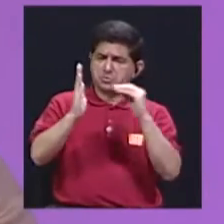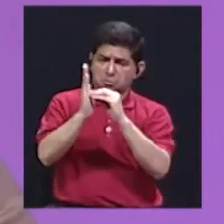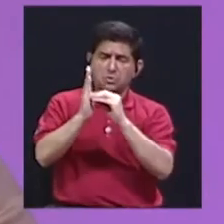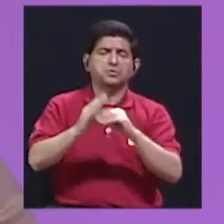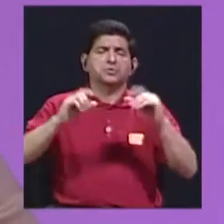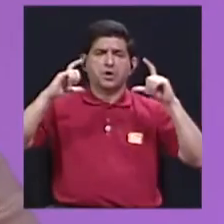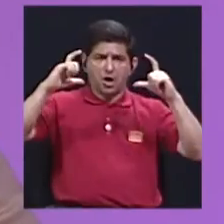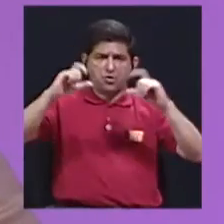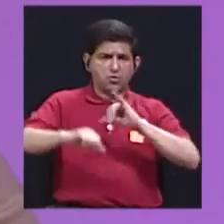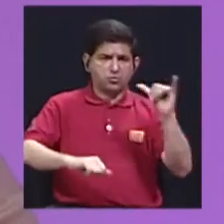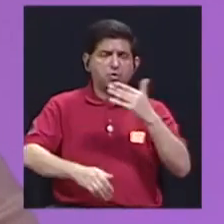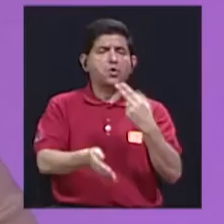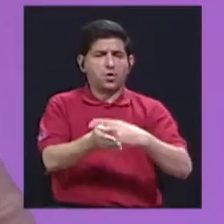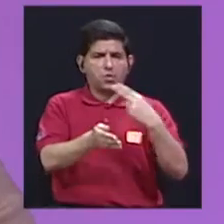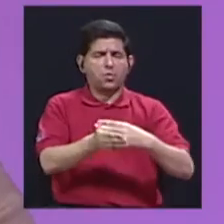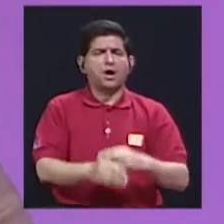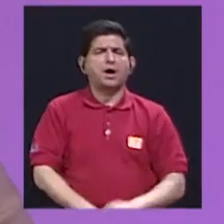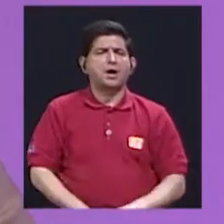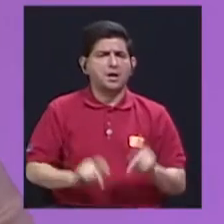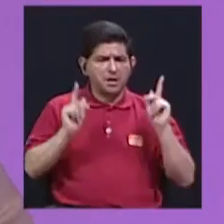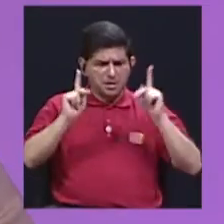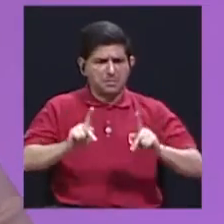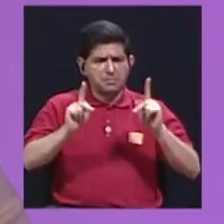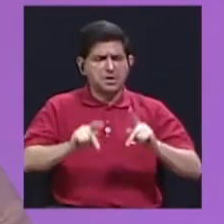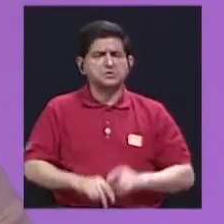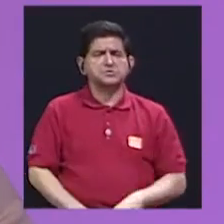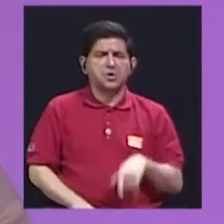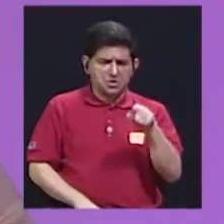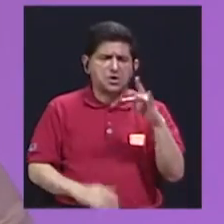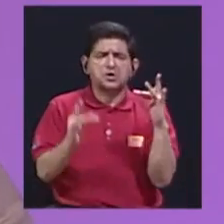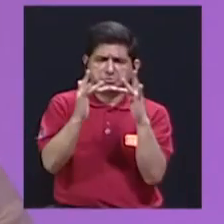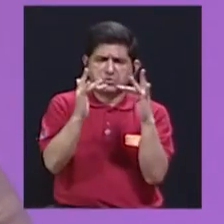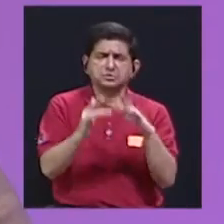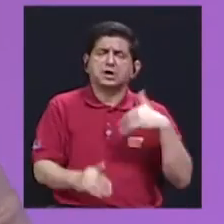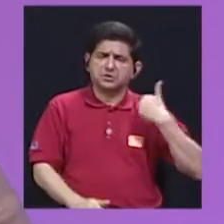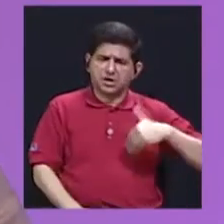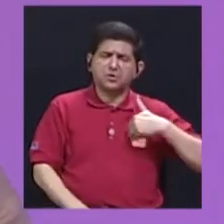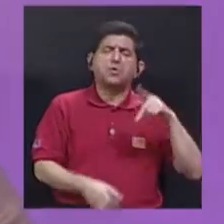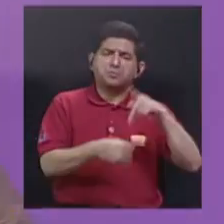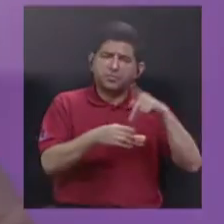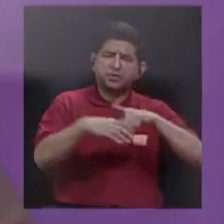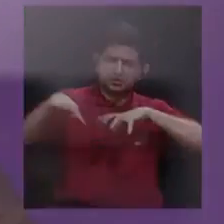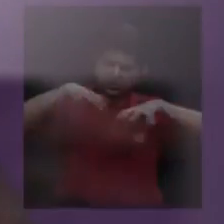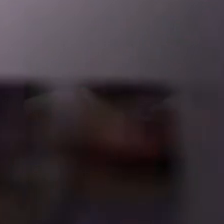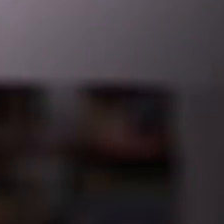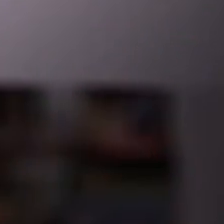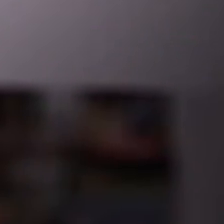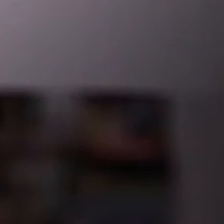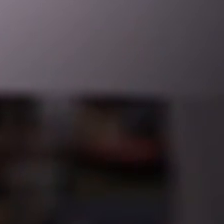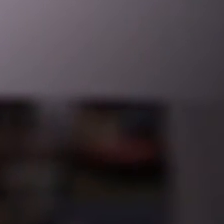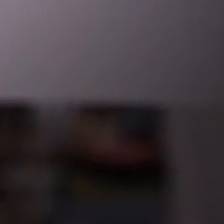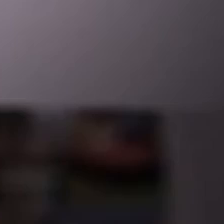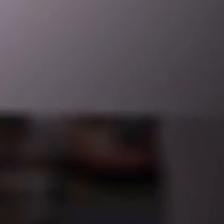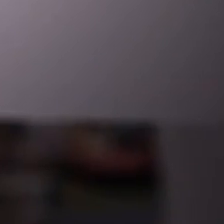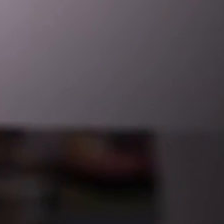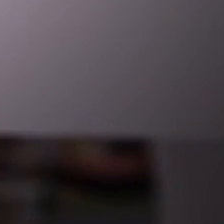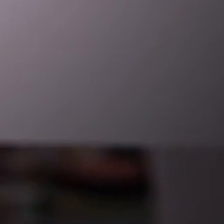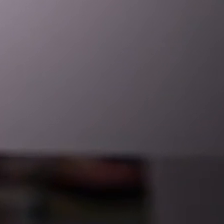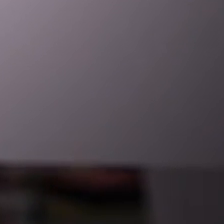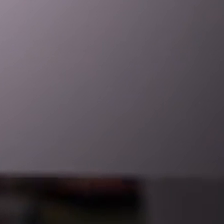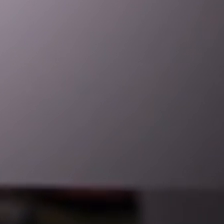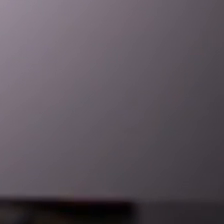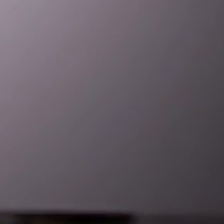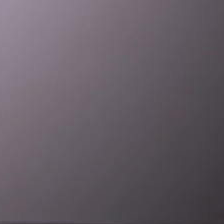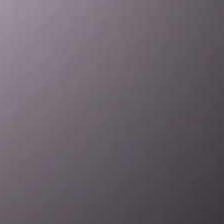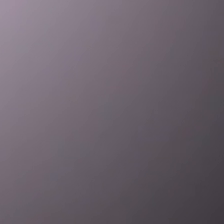los hospitales se acercaron muchas personas me llamaron muchos hombres y participaron de la actividad ya no hay que hacer solo cáncer de mama